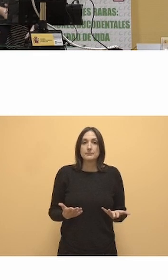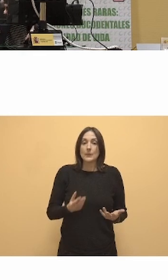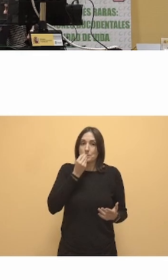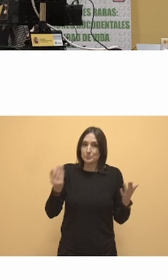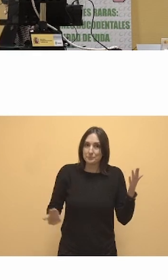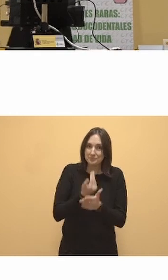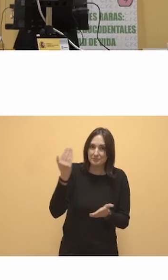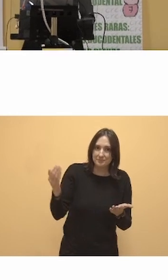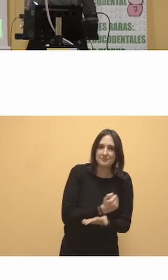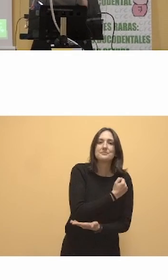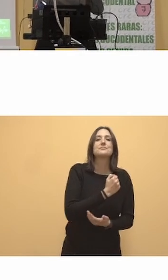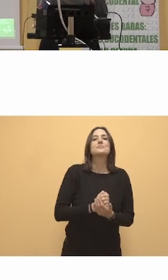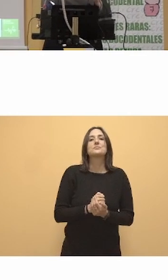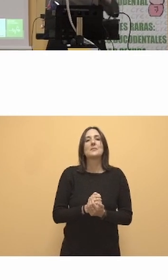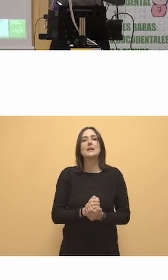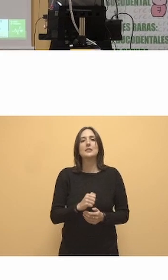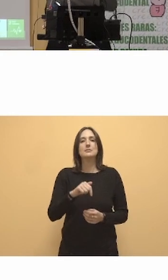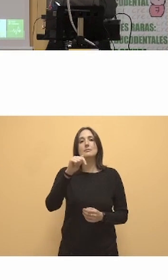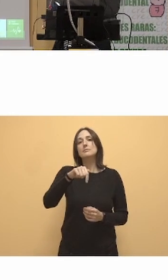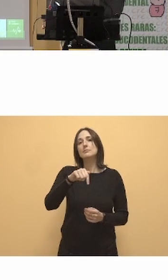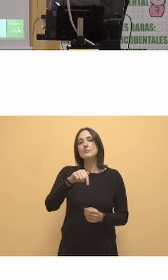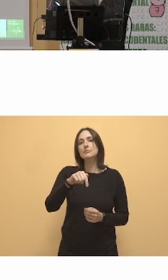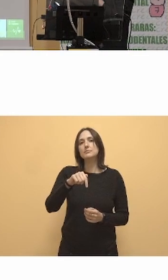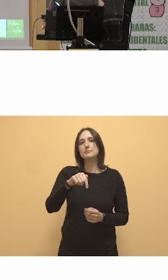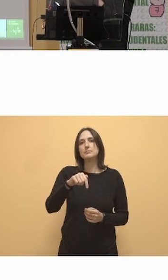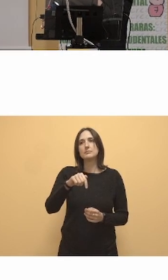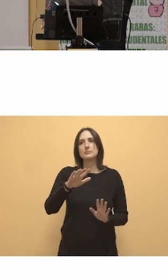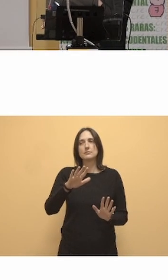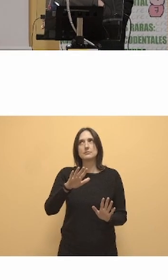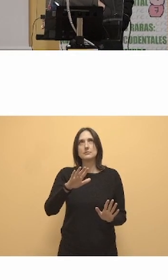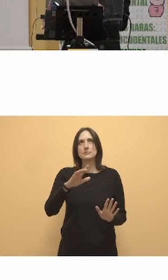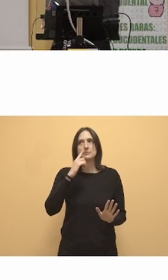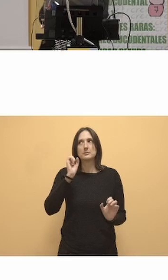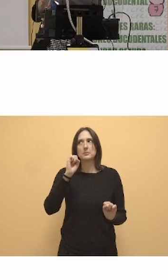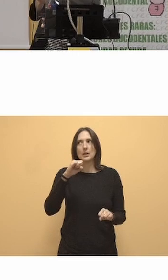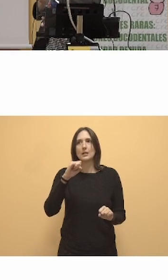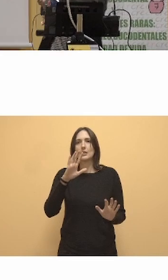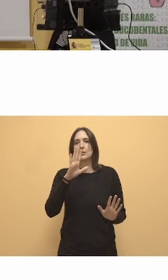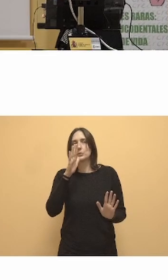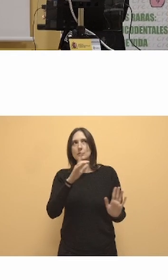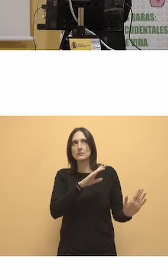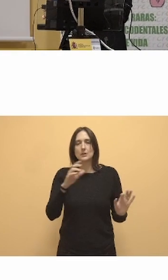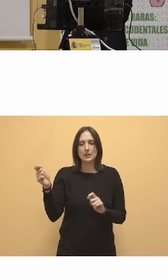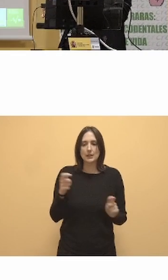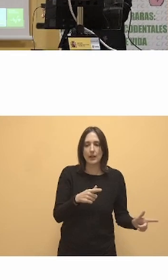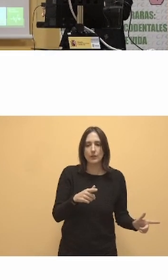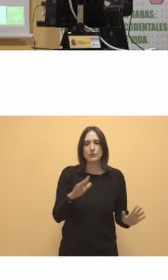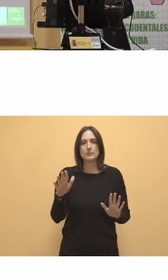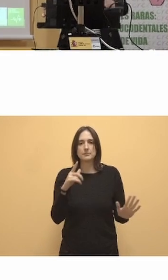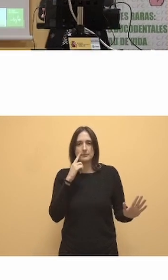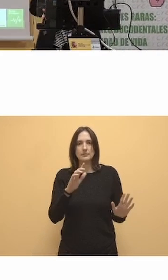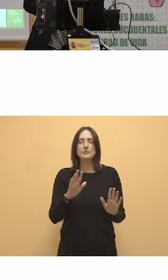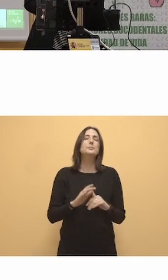Buenos días a todos. Este es el... supongo que va... Vale, es que me he traído... Esto es hacia adelante, hacia atrás...